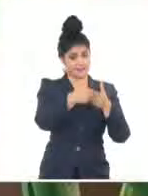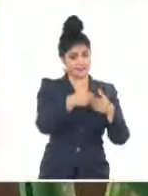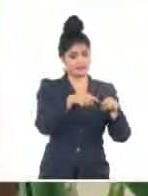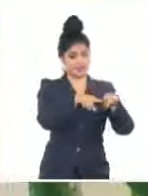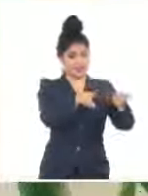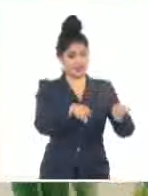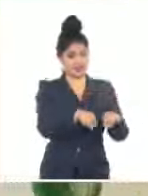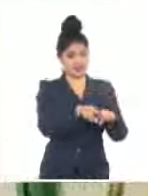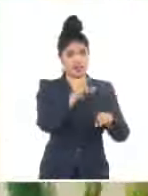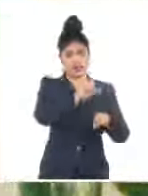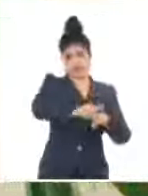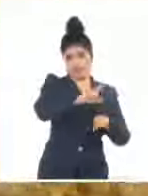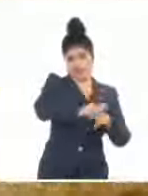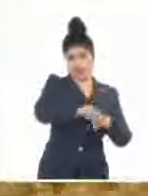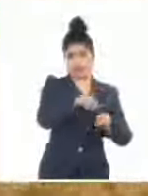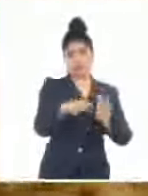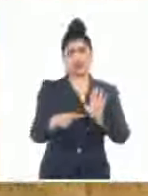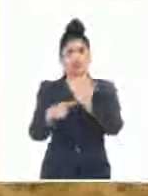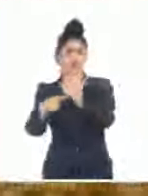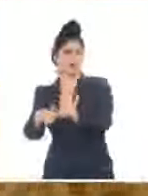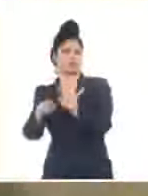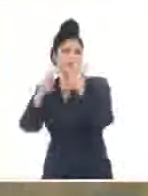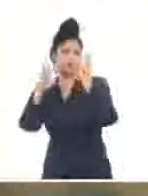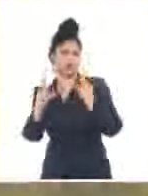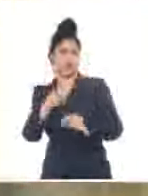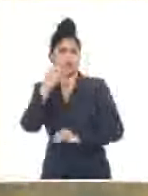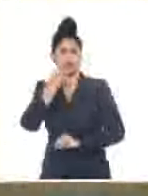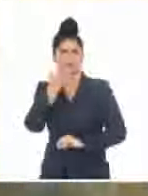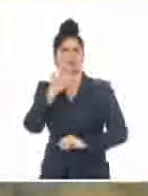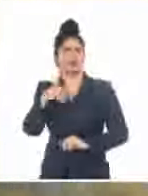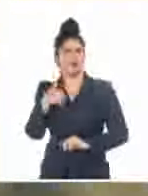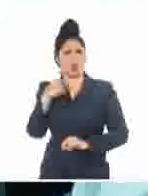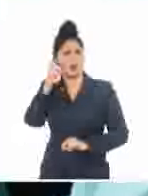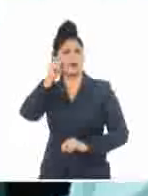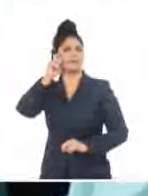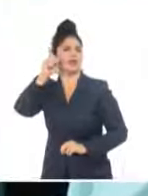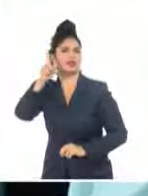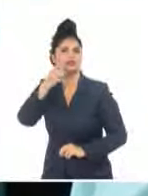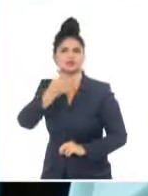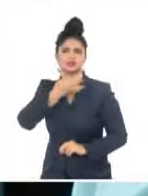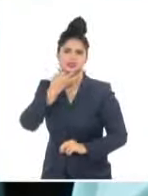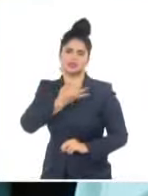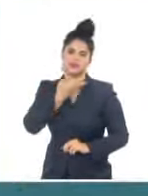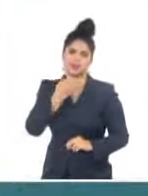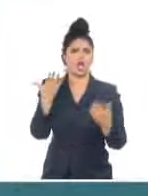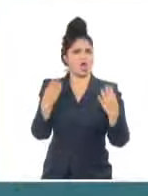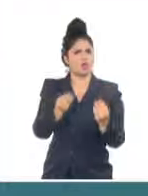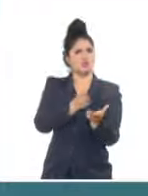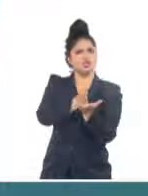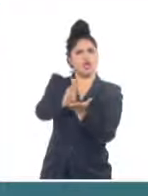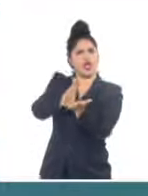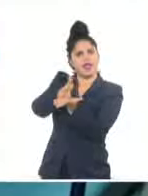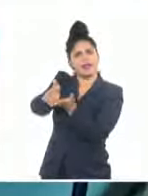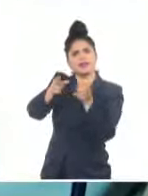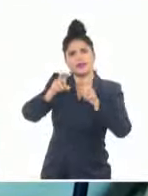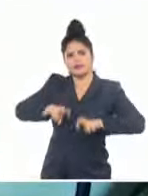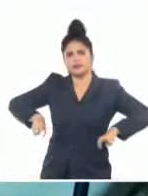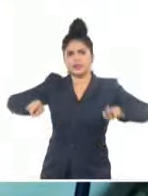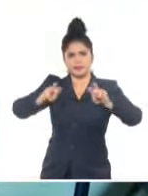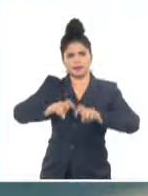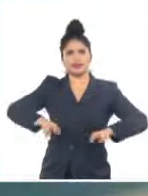sembrar. Este centro se encamina en el actual año hacia otras líneas de investigación para la producción de semillas ante la